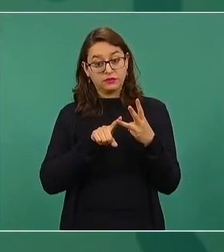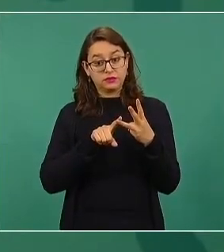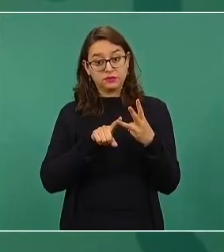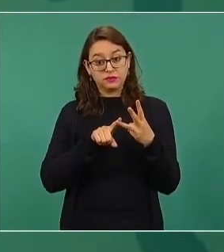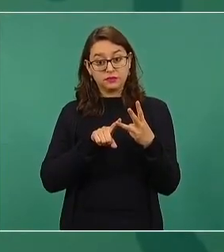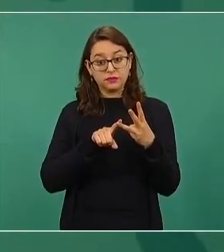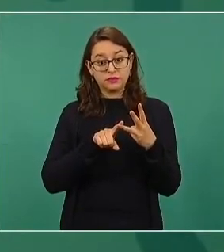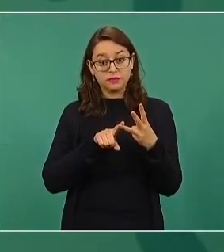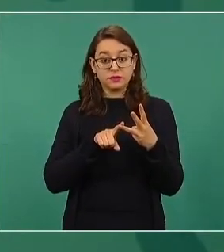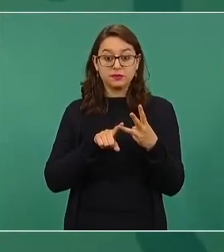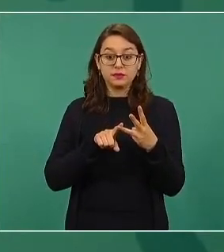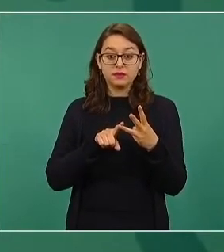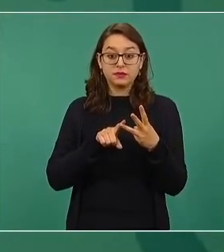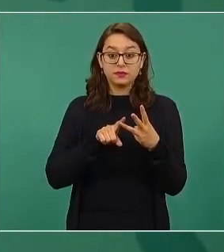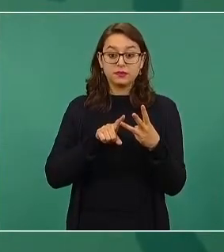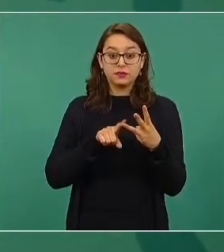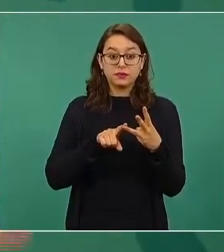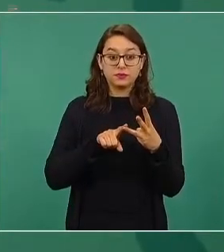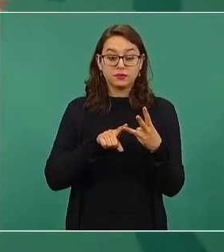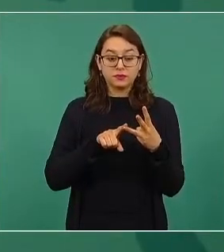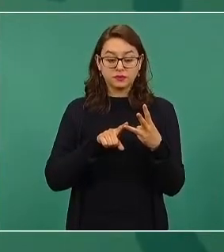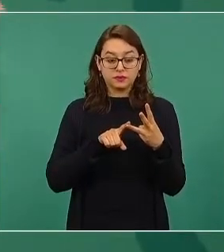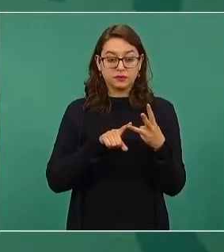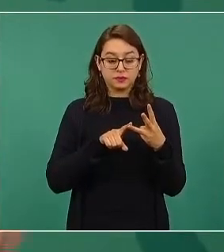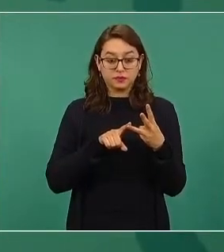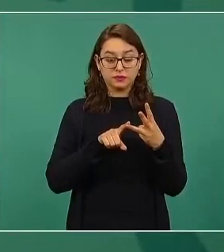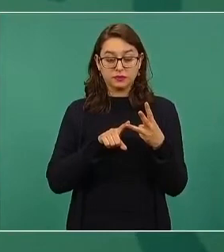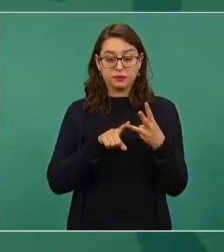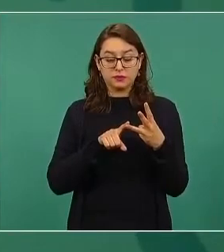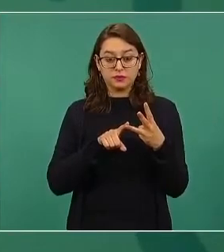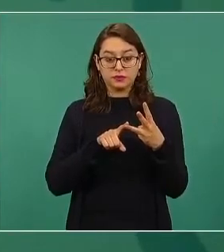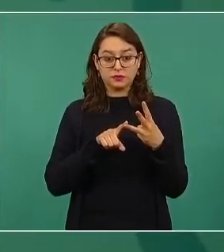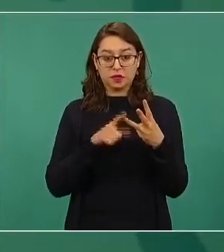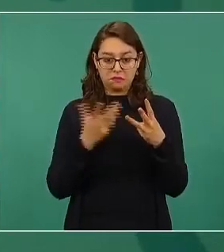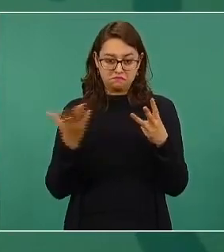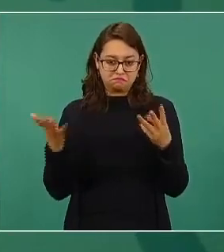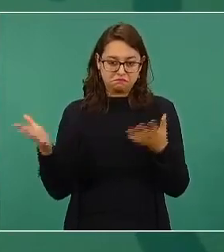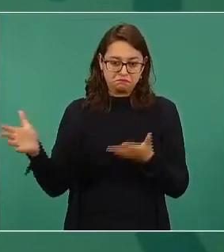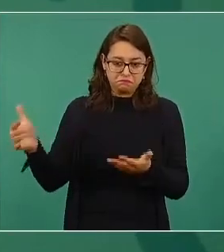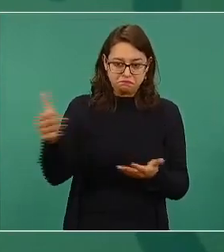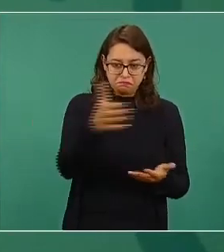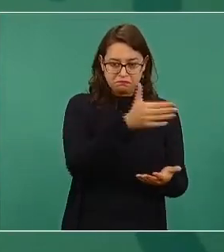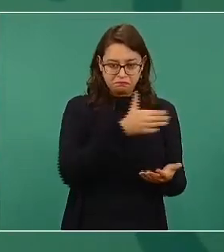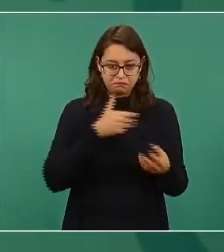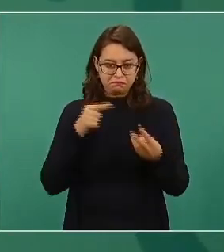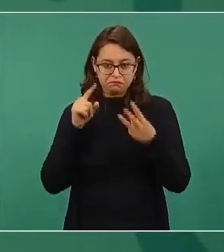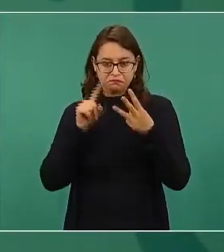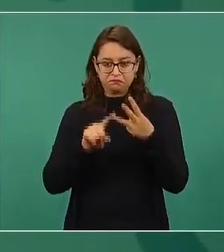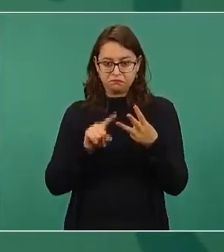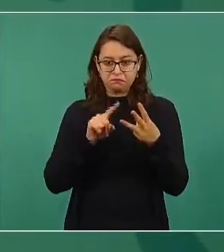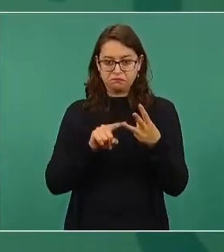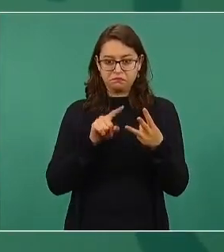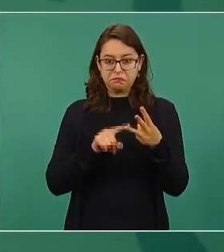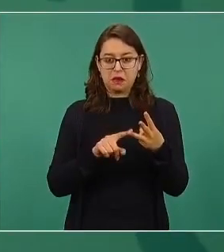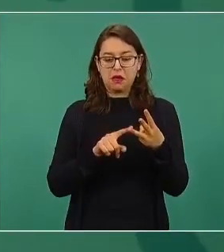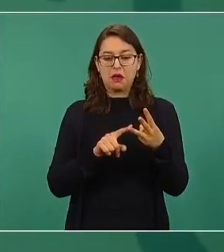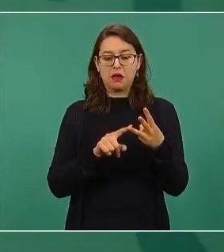financiamiento para tener los ingresos necesarios es que todos los